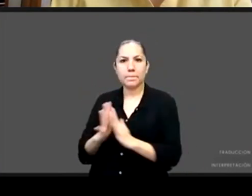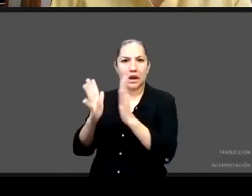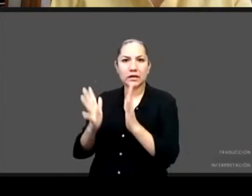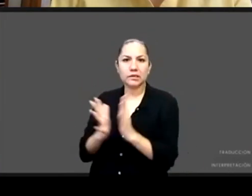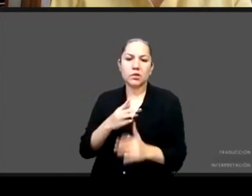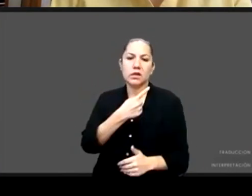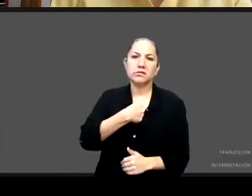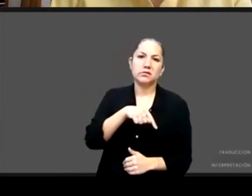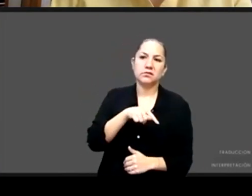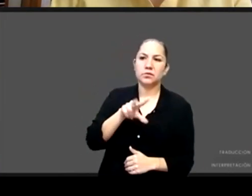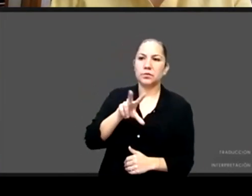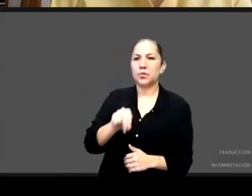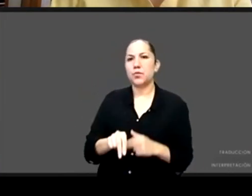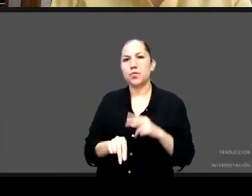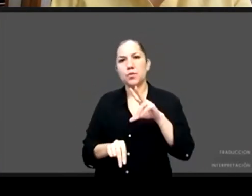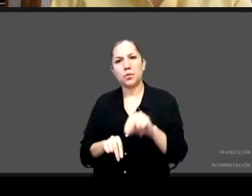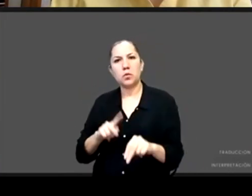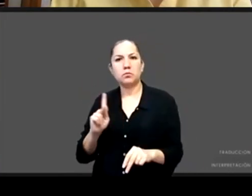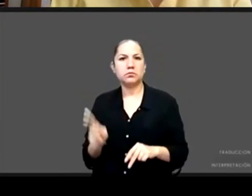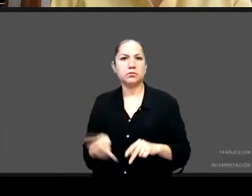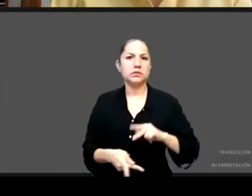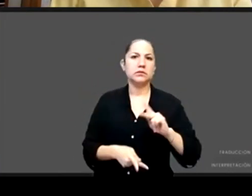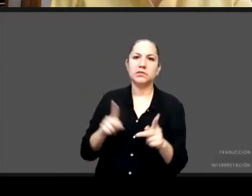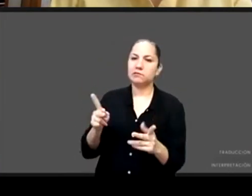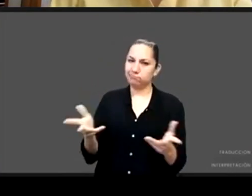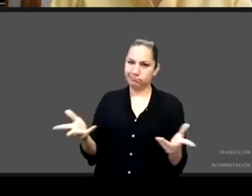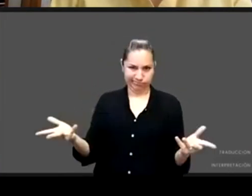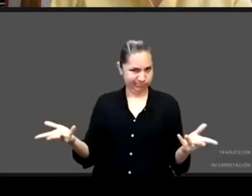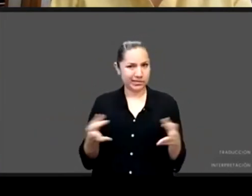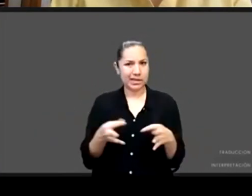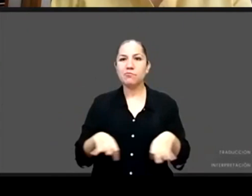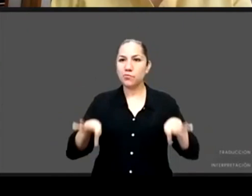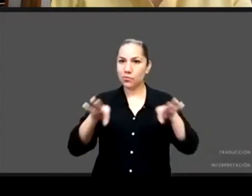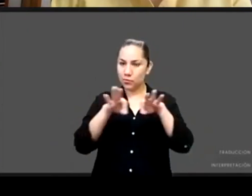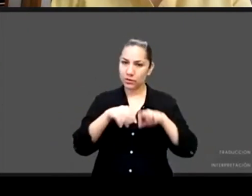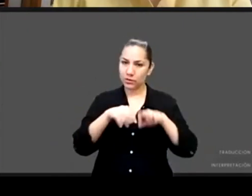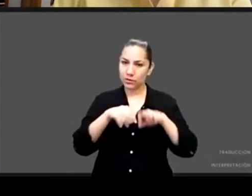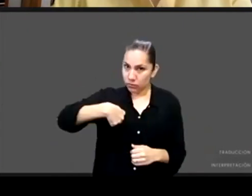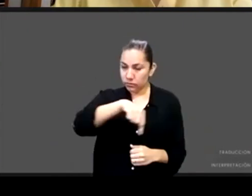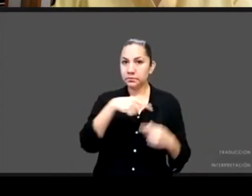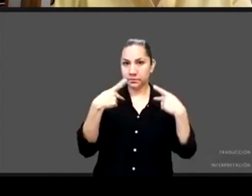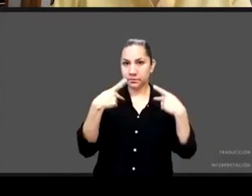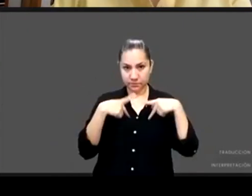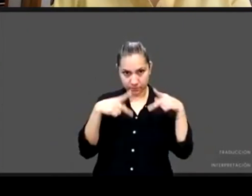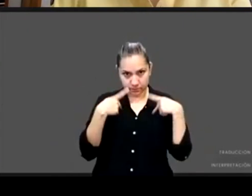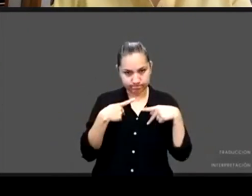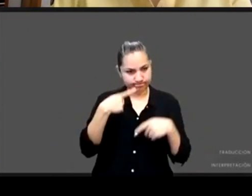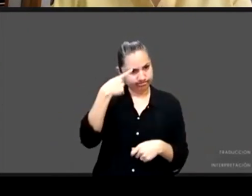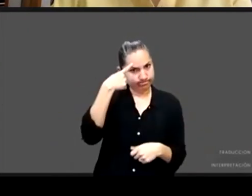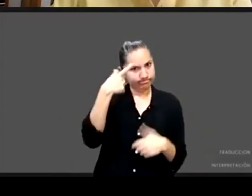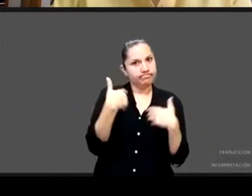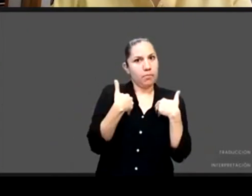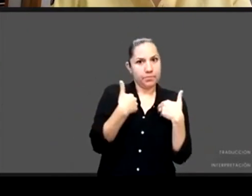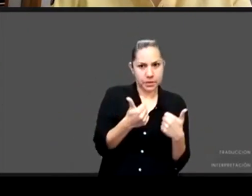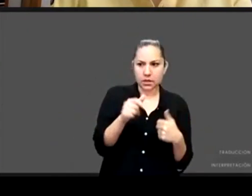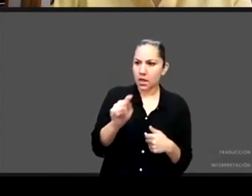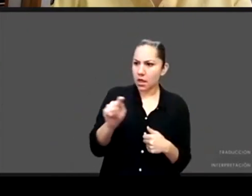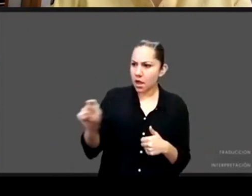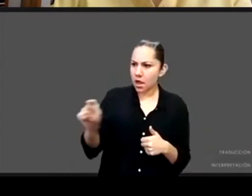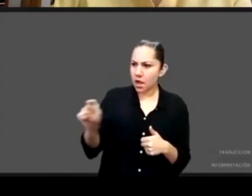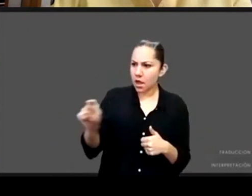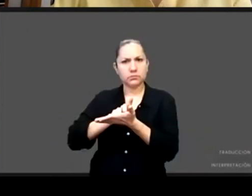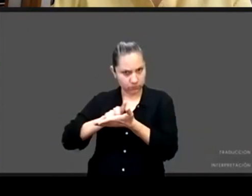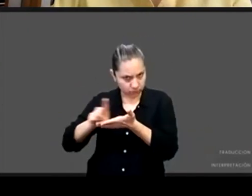nuestra cabeza, nuestras telarañas, todo el tema de no reconocerlos como sujetos de derecho, como has mencionado, y cómo en este